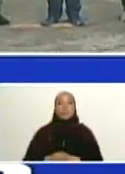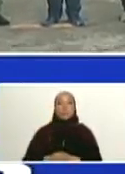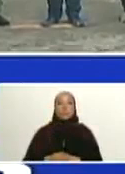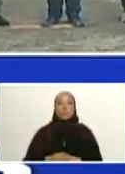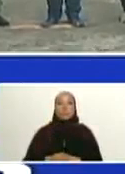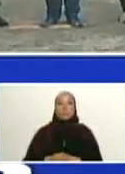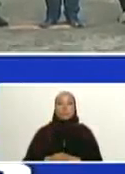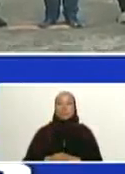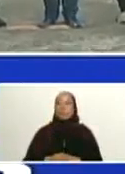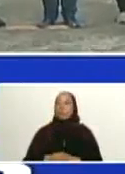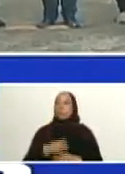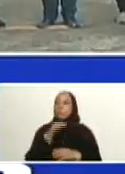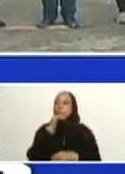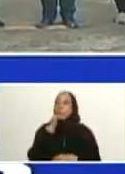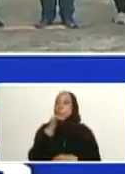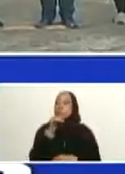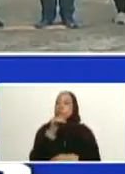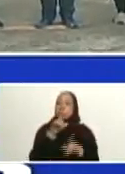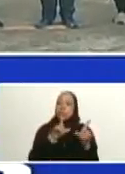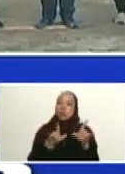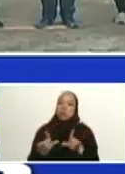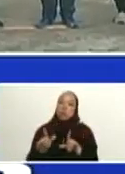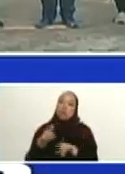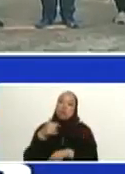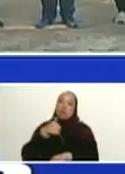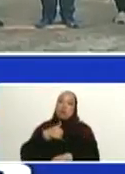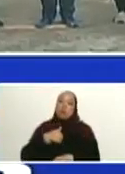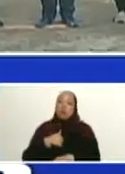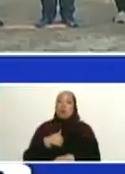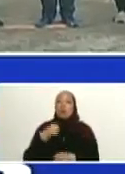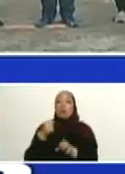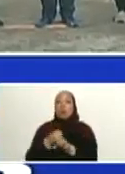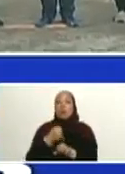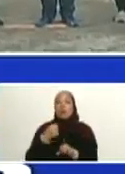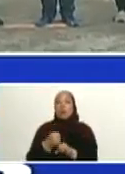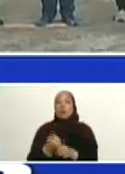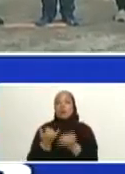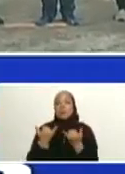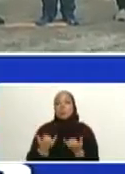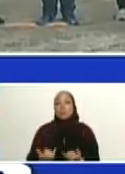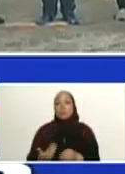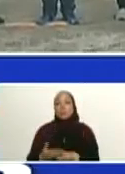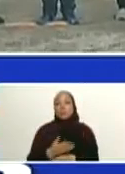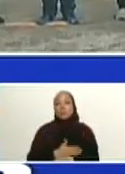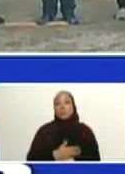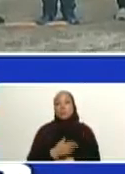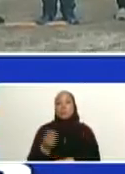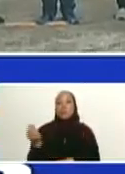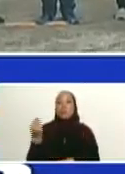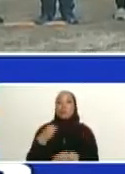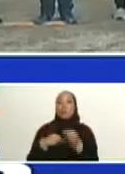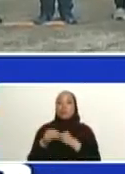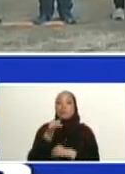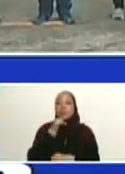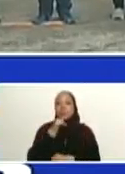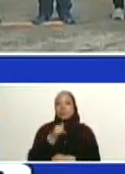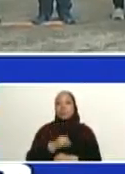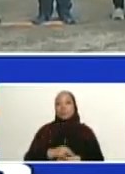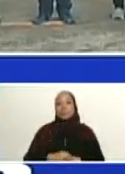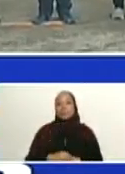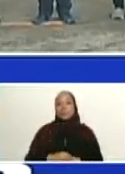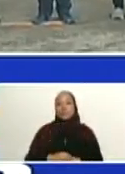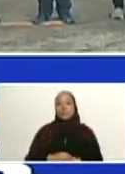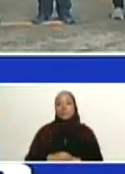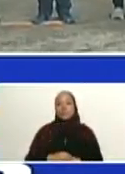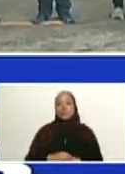Fíjense ustedes, yo decía el lunes en el programa con Maduro Más, decía